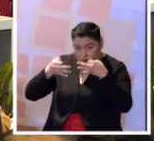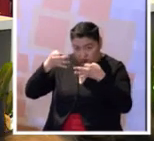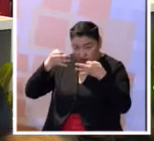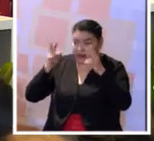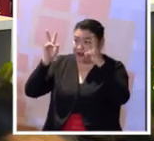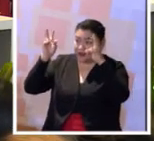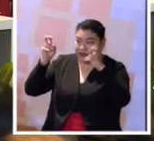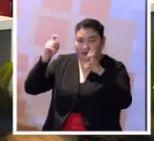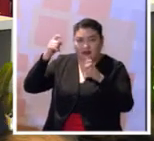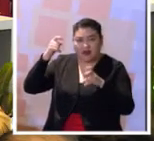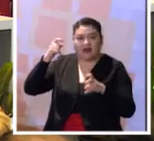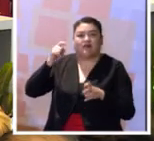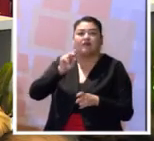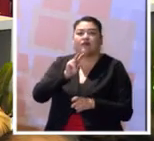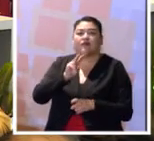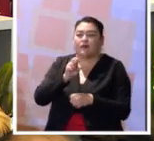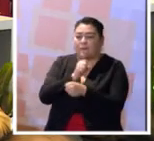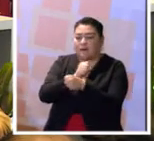política, por ejemplo,